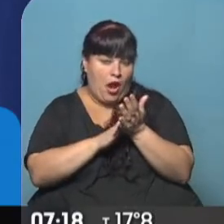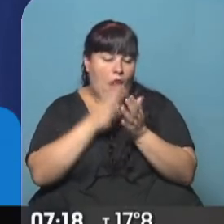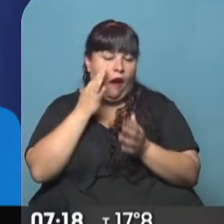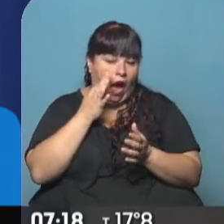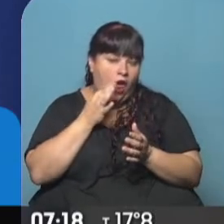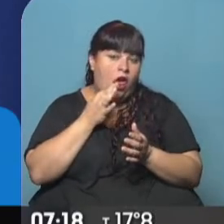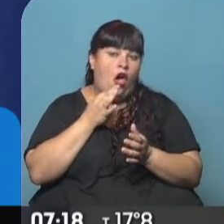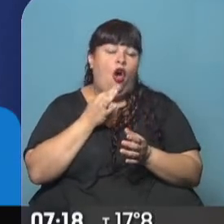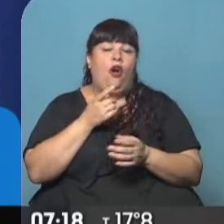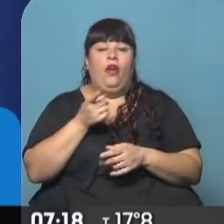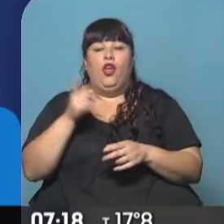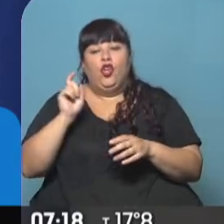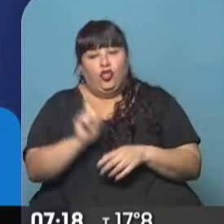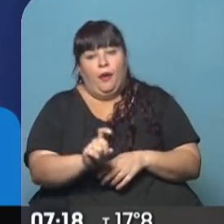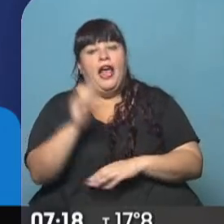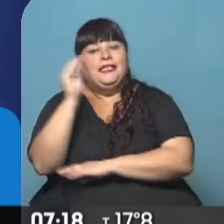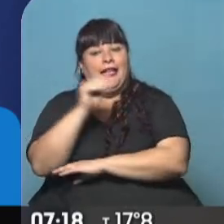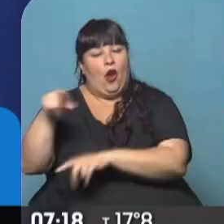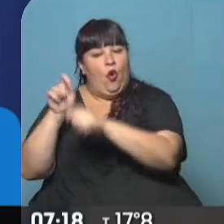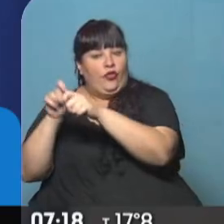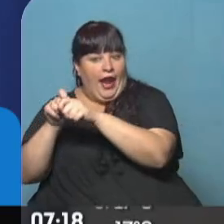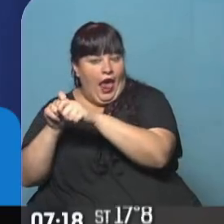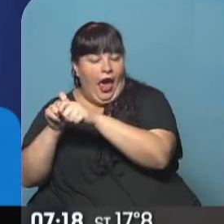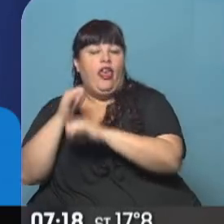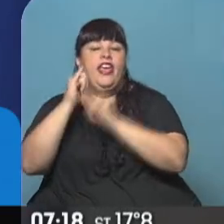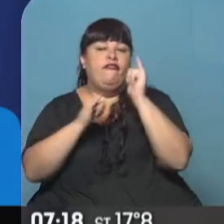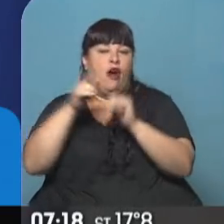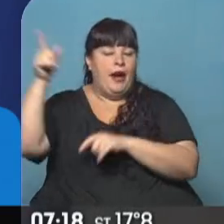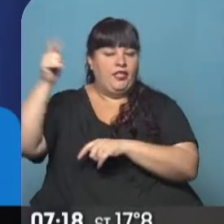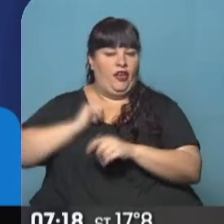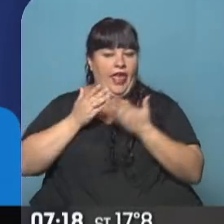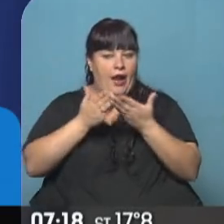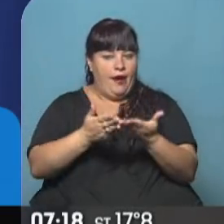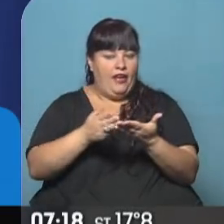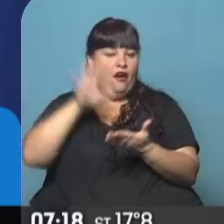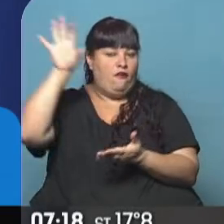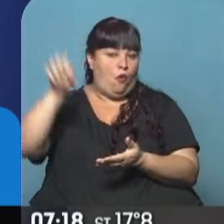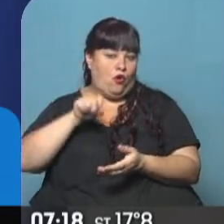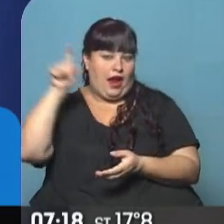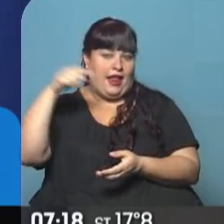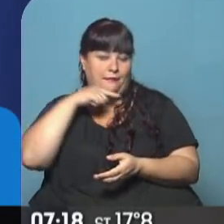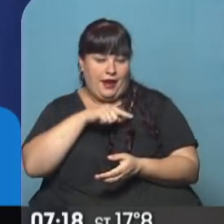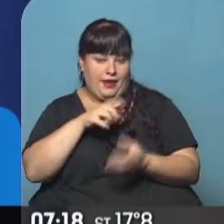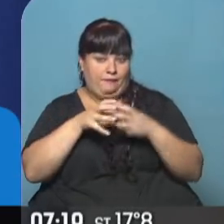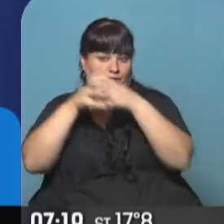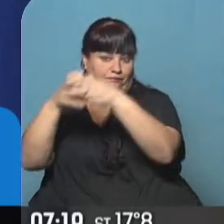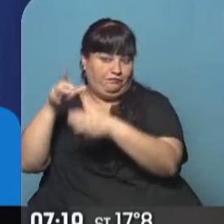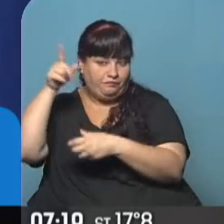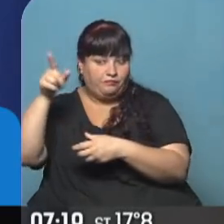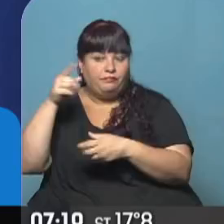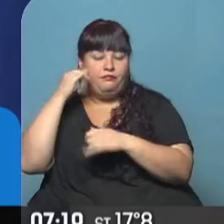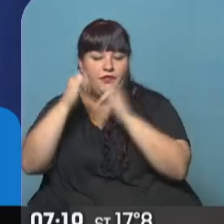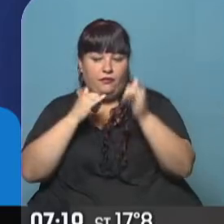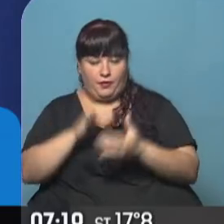evidencia, el submarino Santa Cruz en reparaciones, y la información que la Armada Argentina mandó esta comitiva